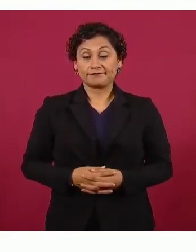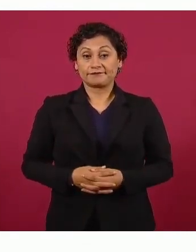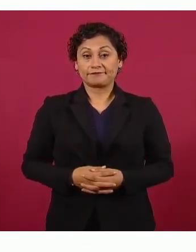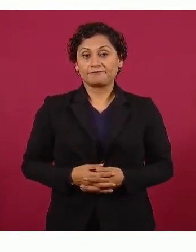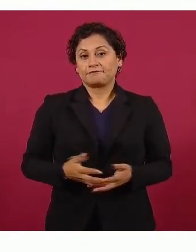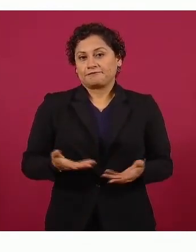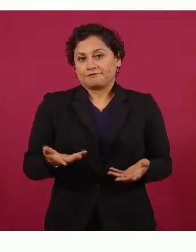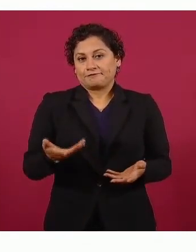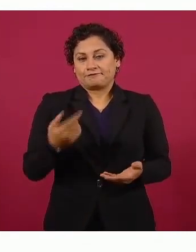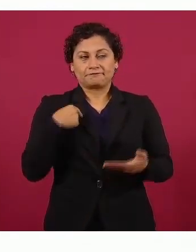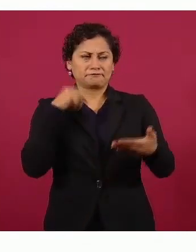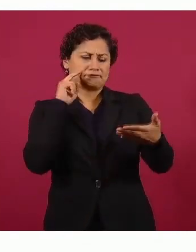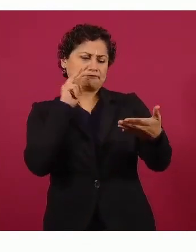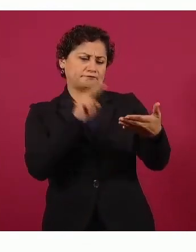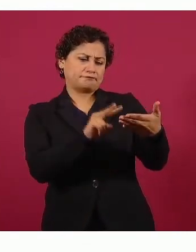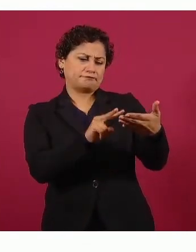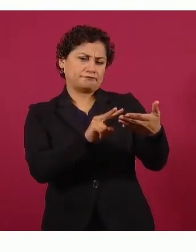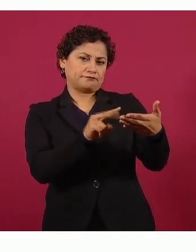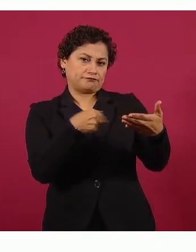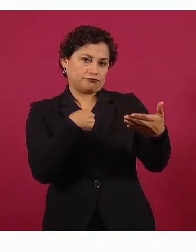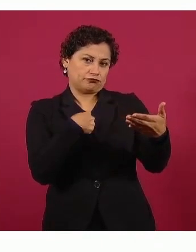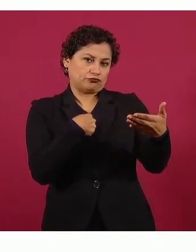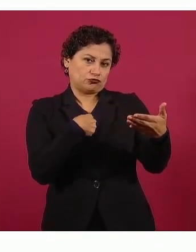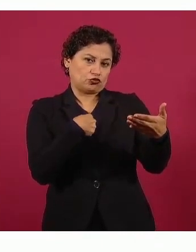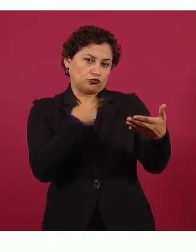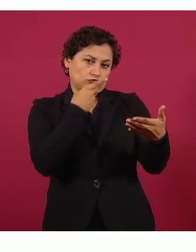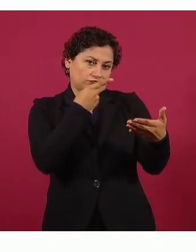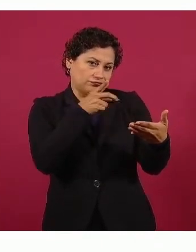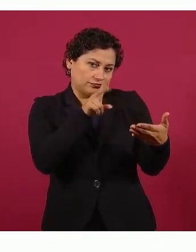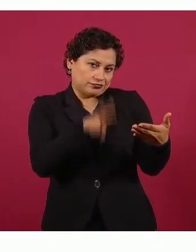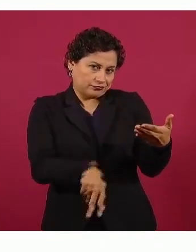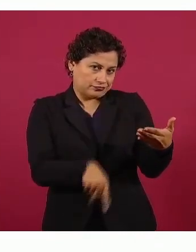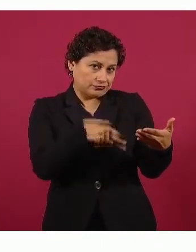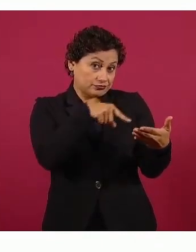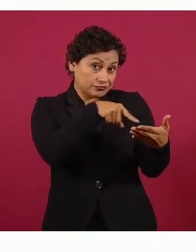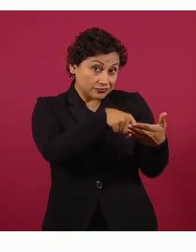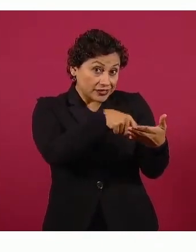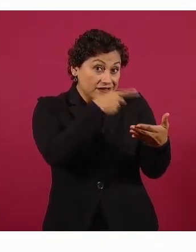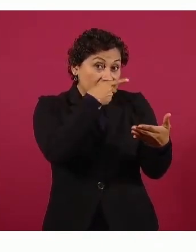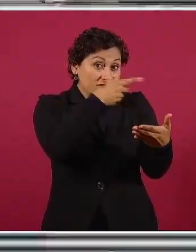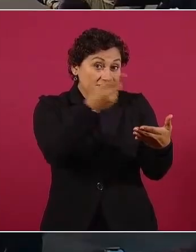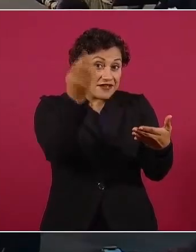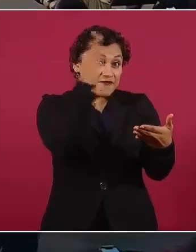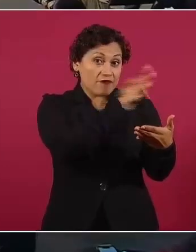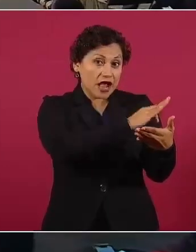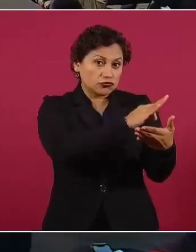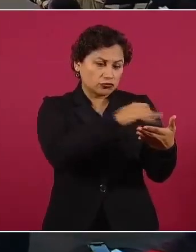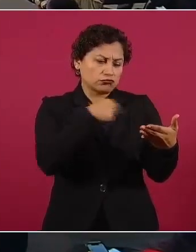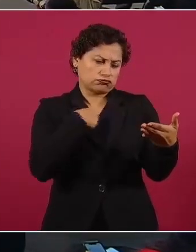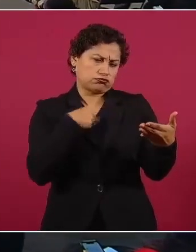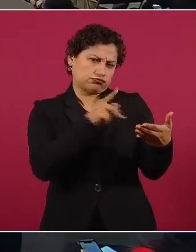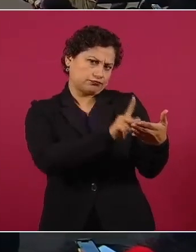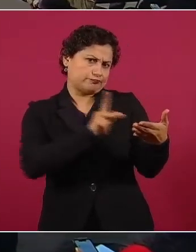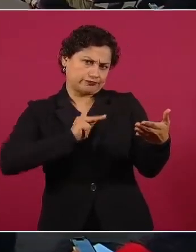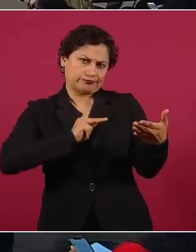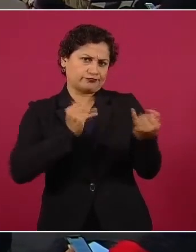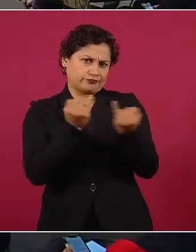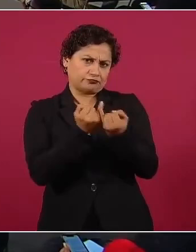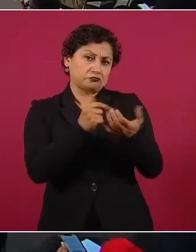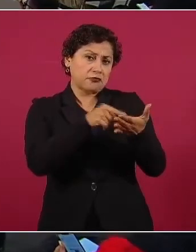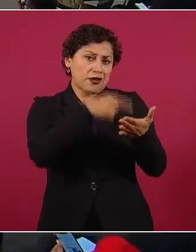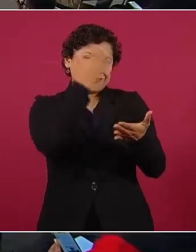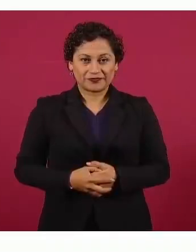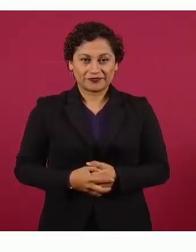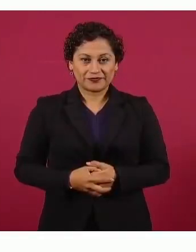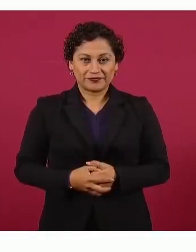yo digo pues este es falso porque ella tiene buena información del gobierno de Estados